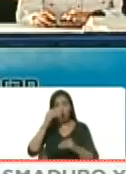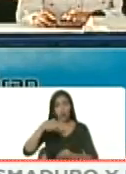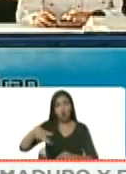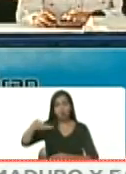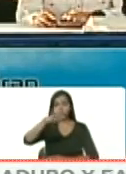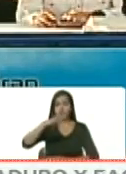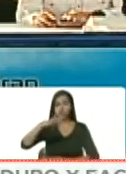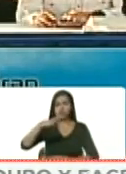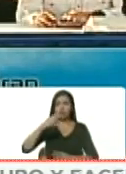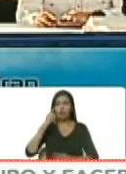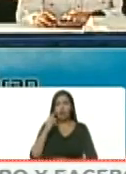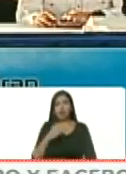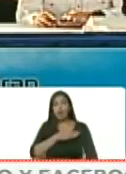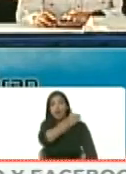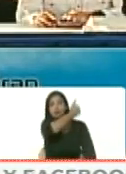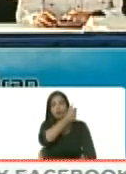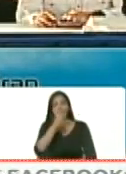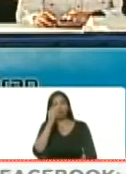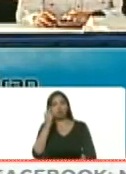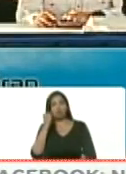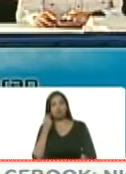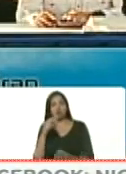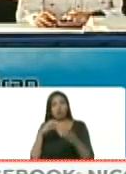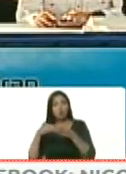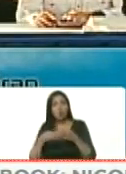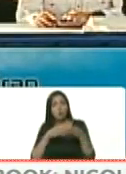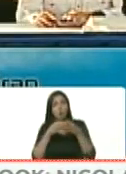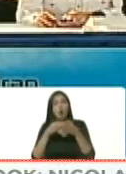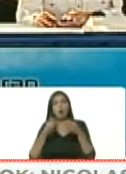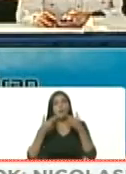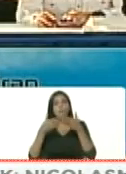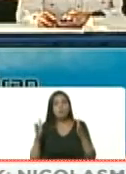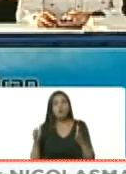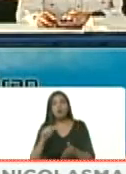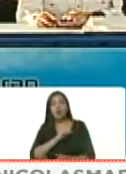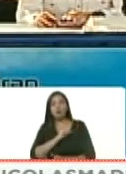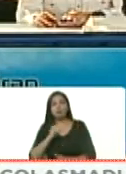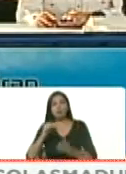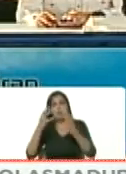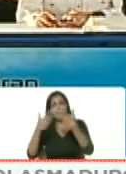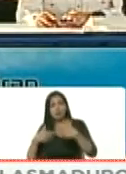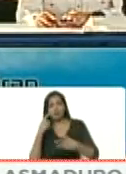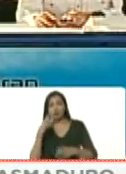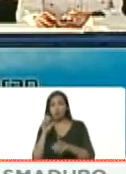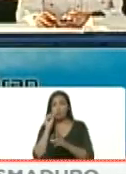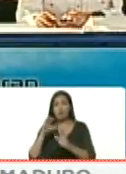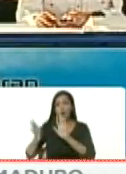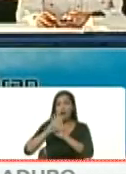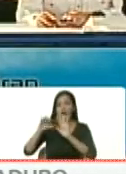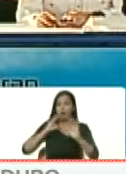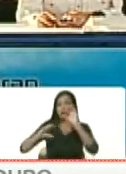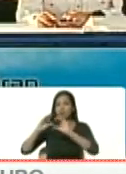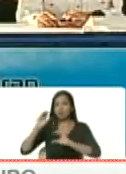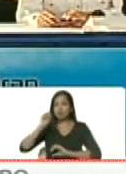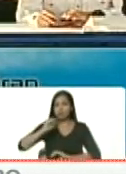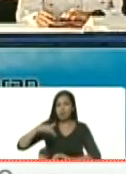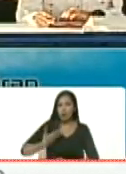jefas, de organismos públicos, de empresas, tienen que tomar este ejemplo. Con la ciencia todo es